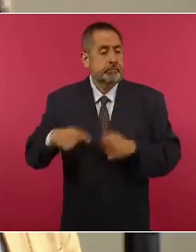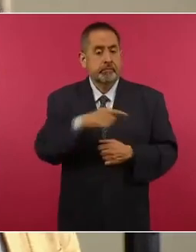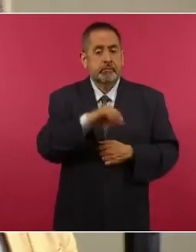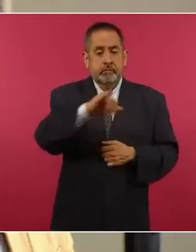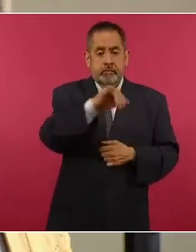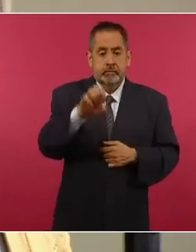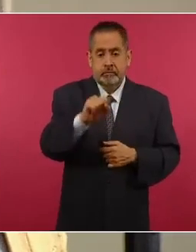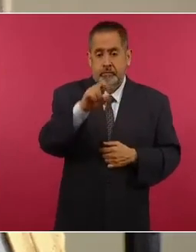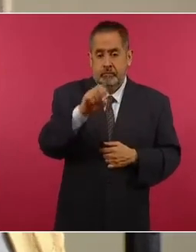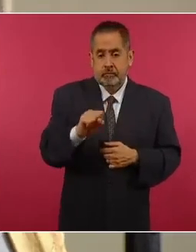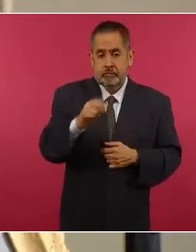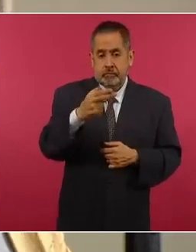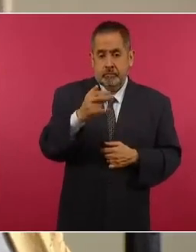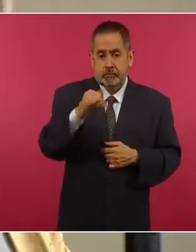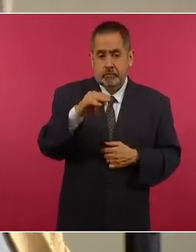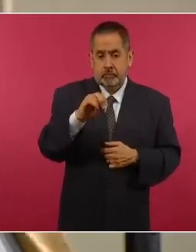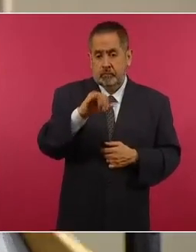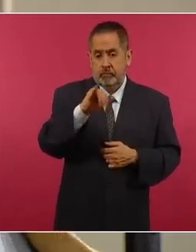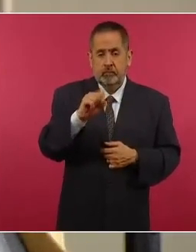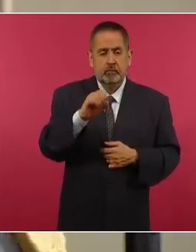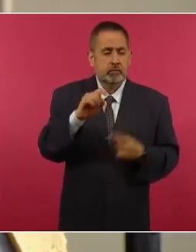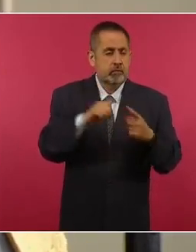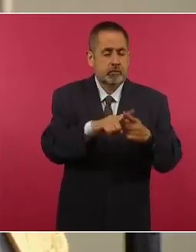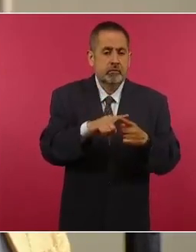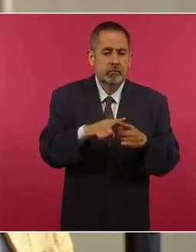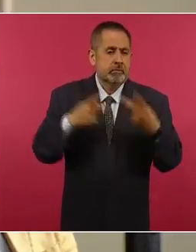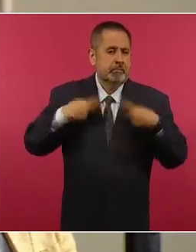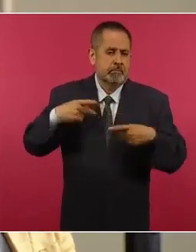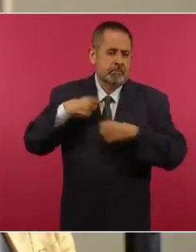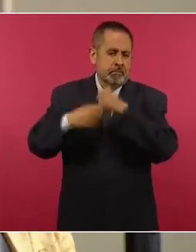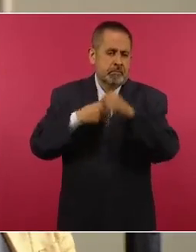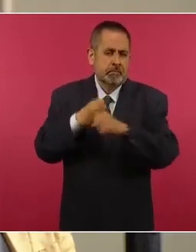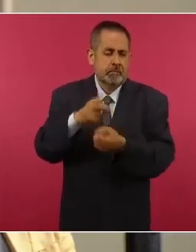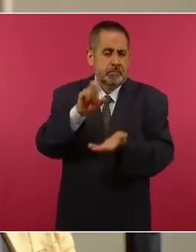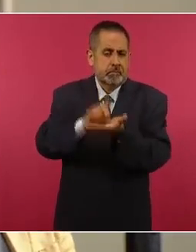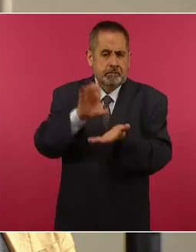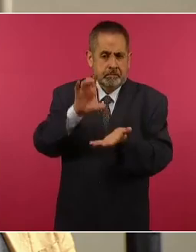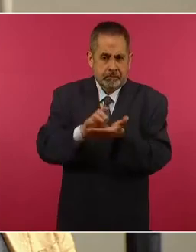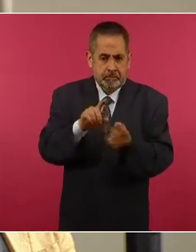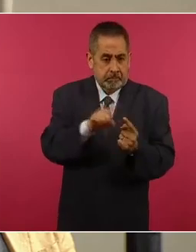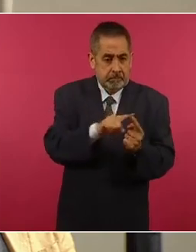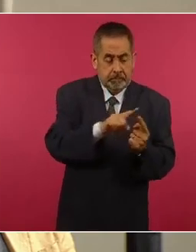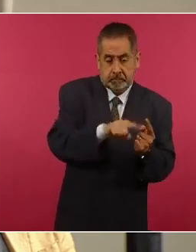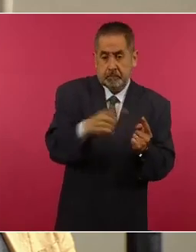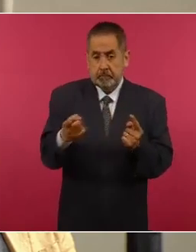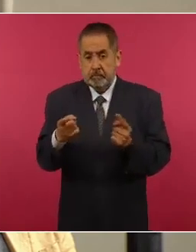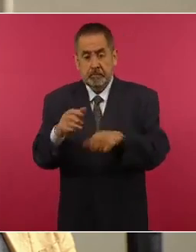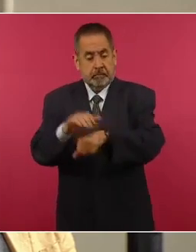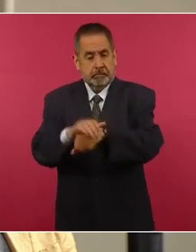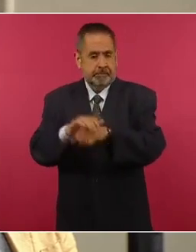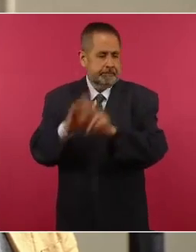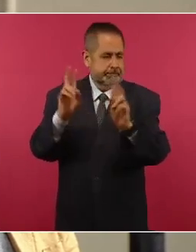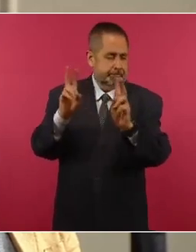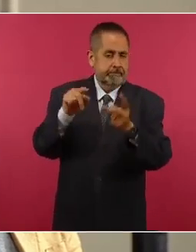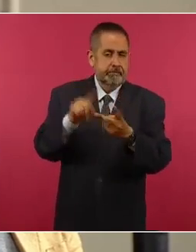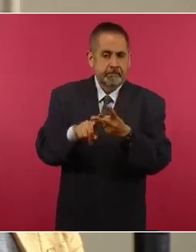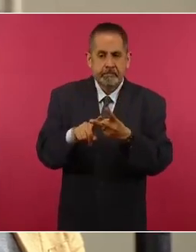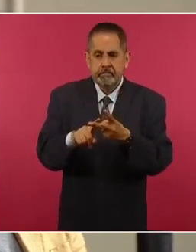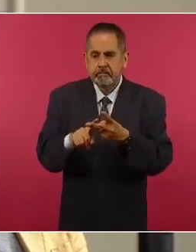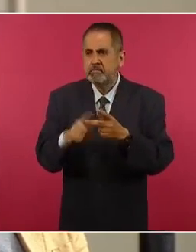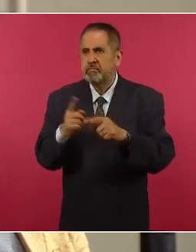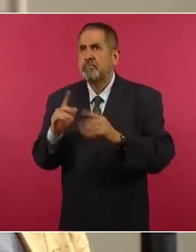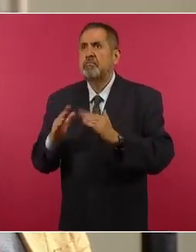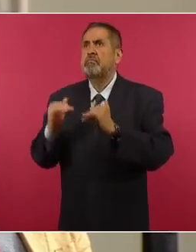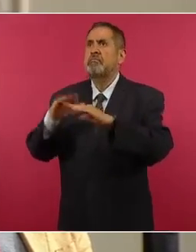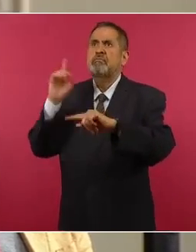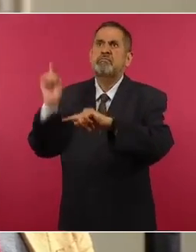Jesús Hinojosa, un octogenario discapacitado al que un amigo, entre comillas, y que se dedica al despojo de